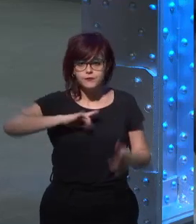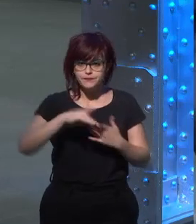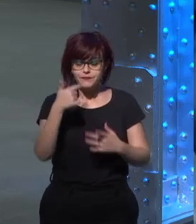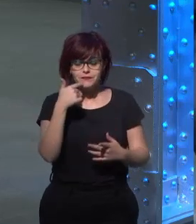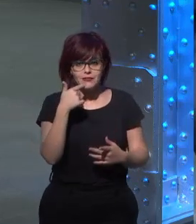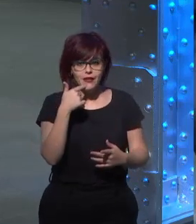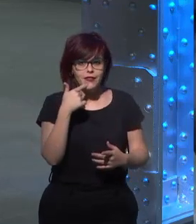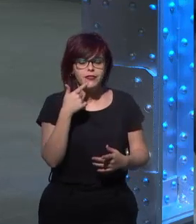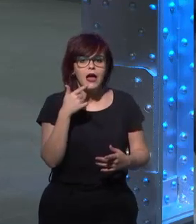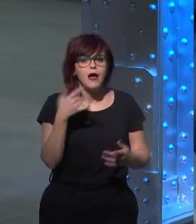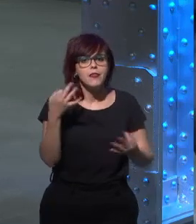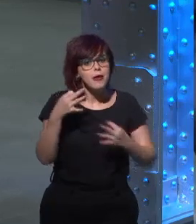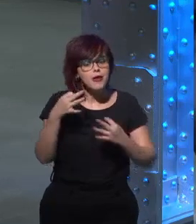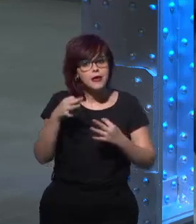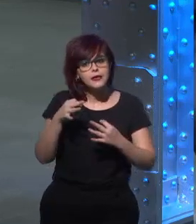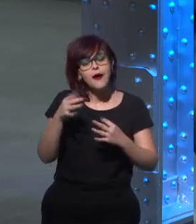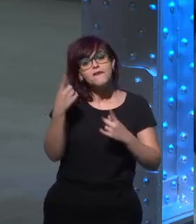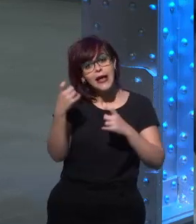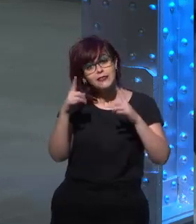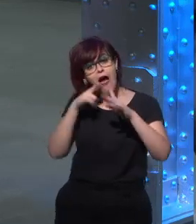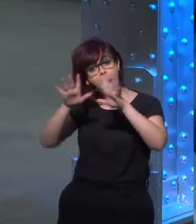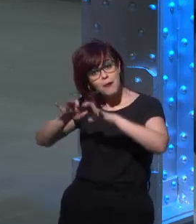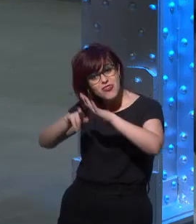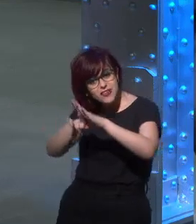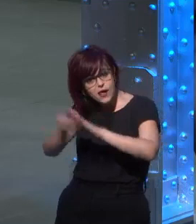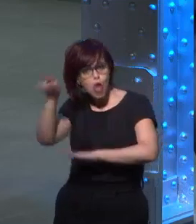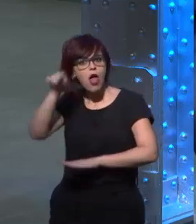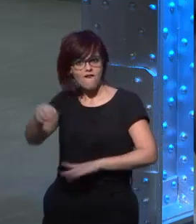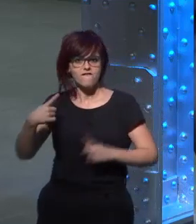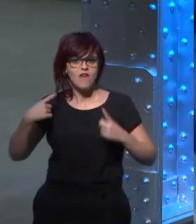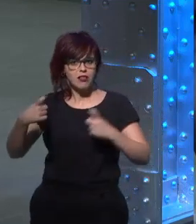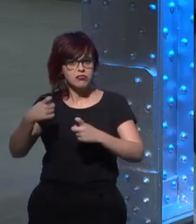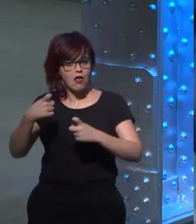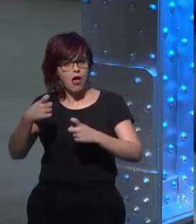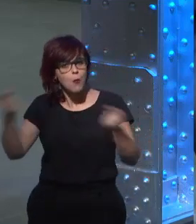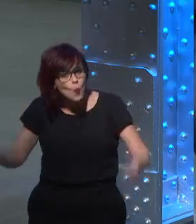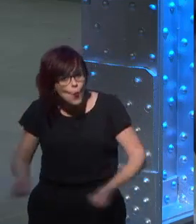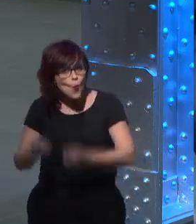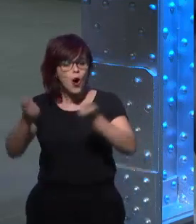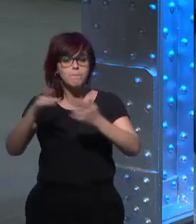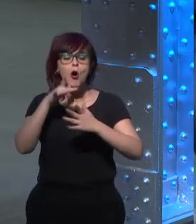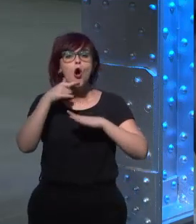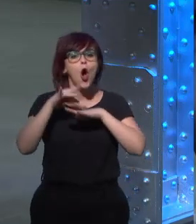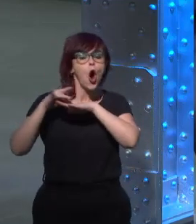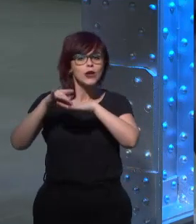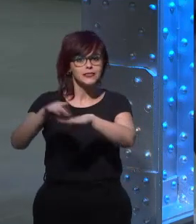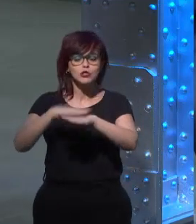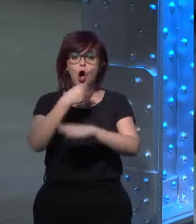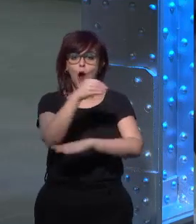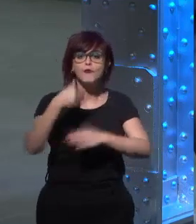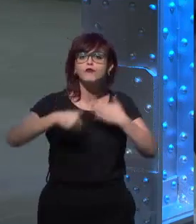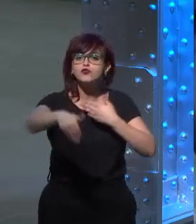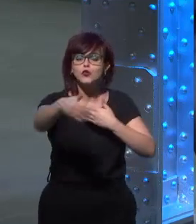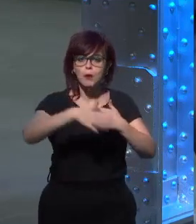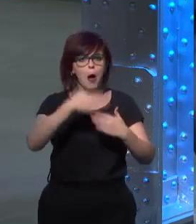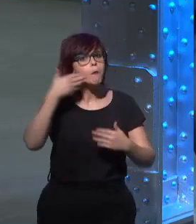antes, no estábamos aprendidos, hay que desarrollarlo. Yo creo, sinceramente, que cuando nosotros focalizamos o orientamos el joven del futuro, el